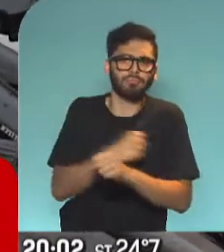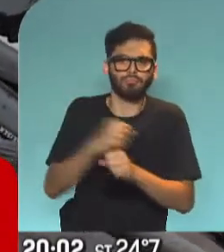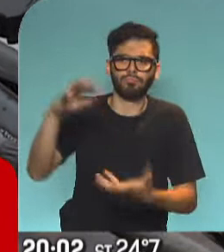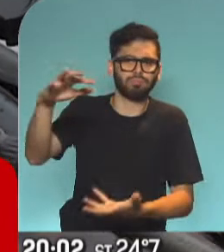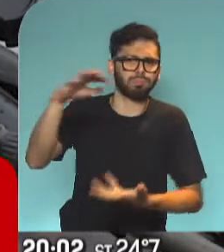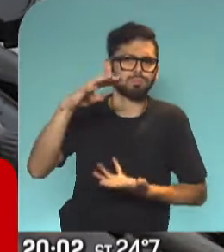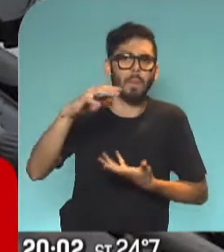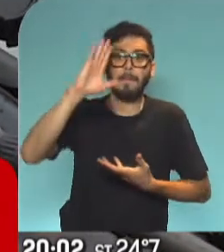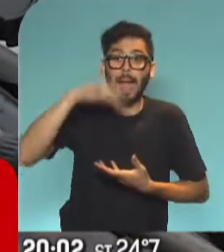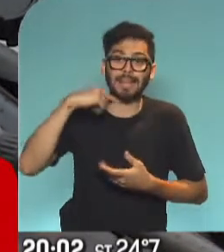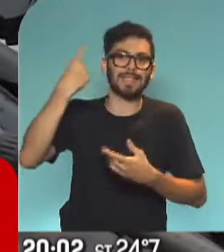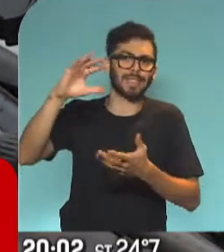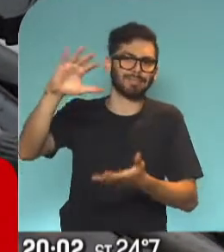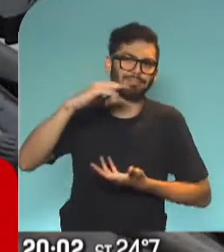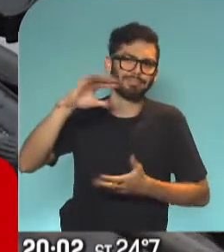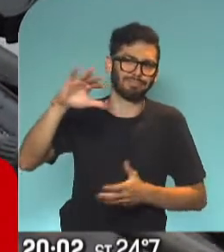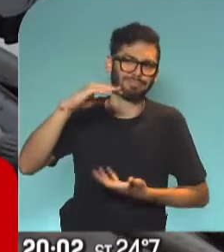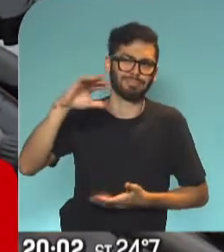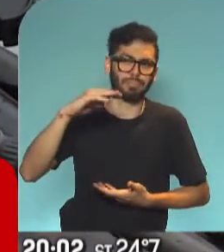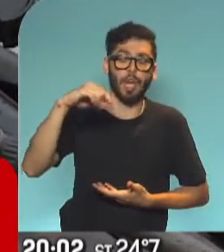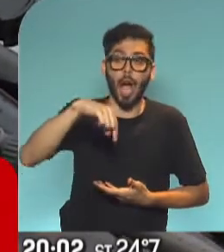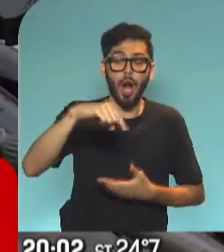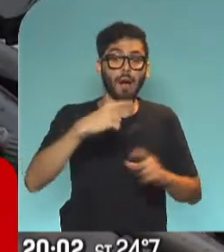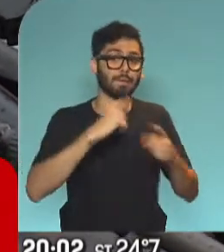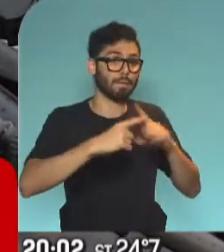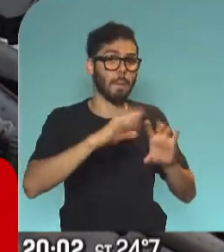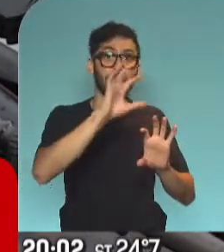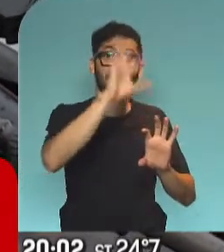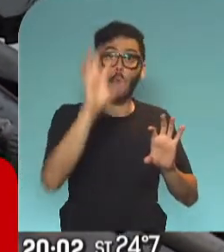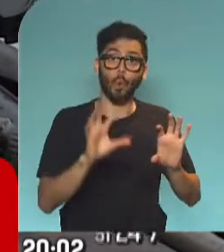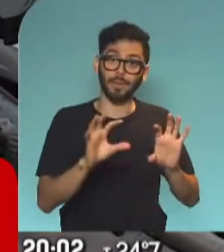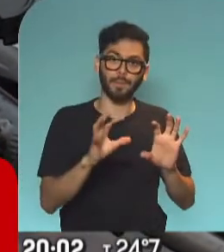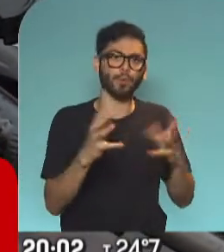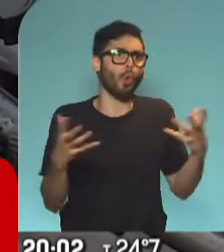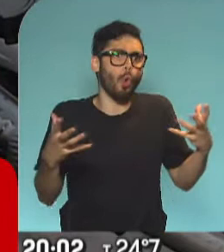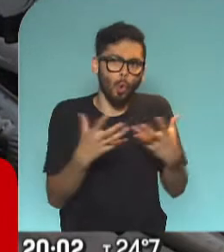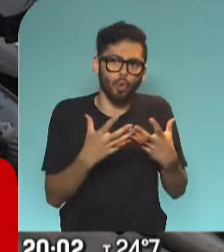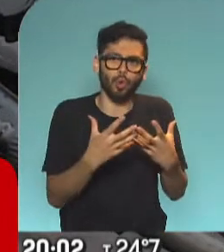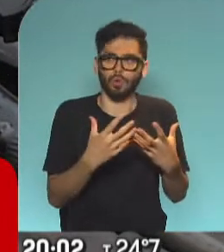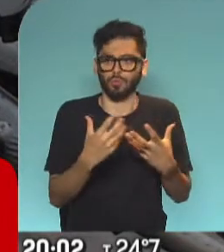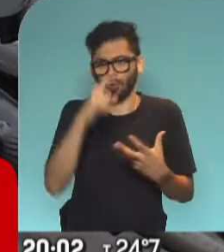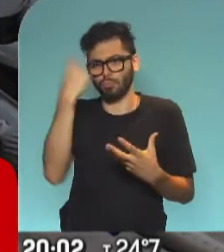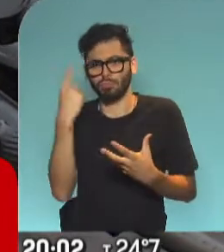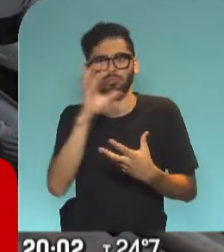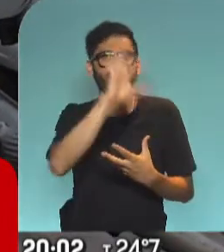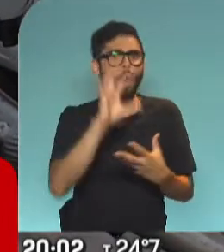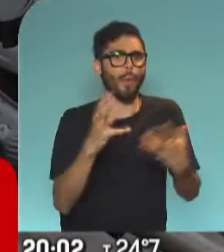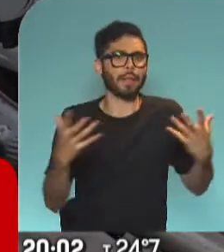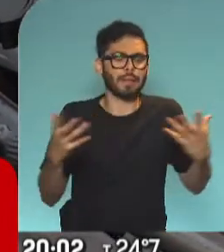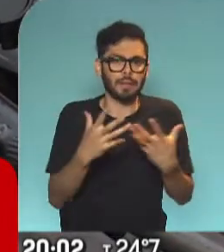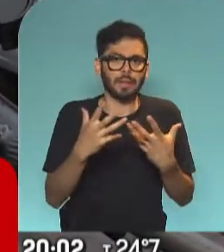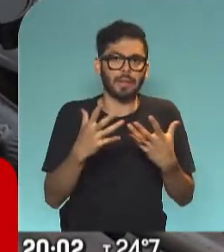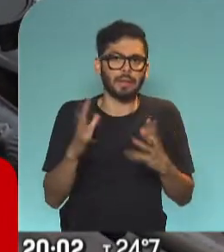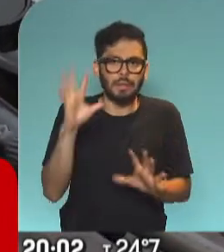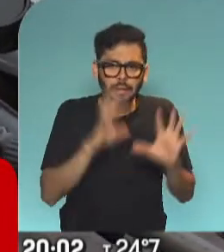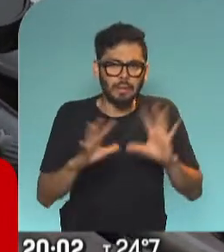mensual. Y hoy estamos tratando con las provincias que programando juntos con las provincias hagamos la capacidad máxima